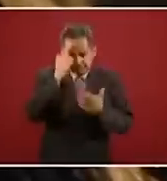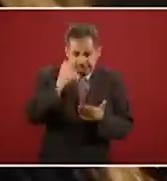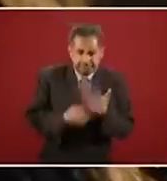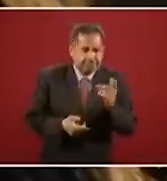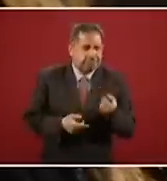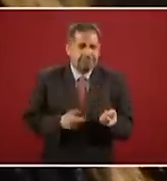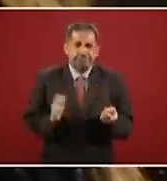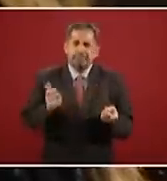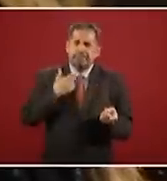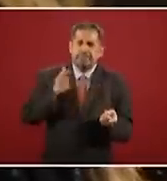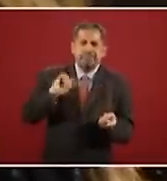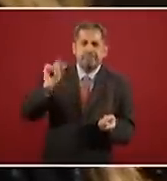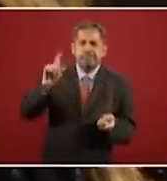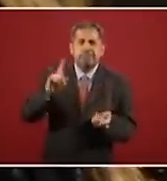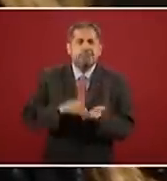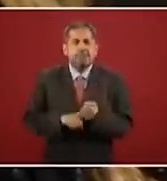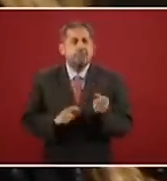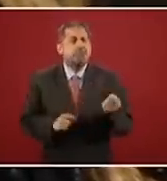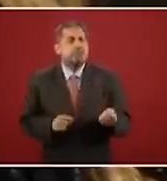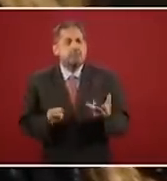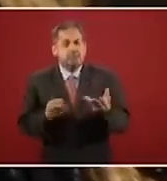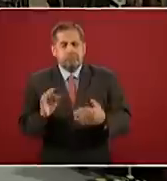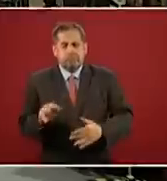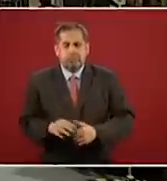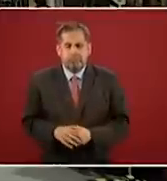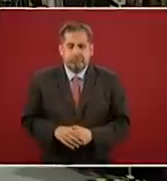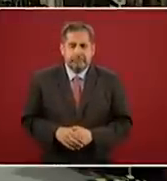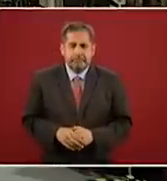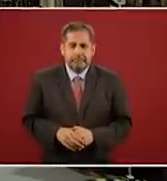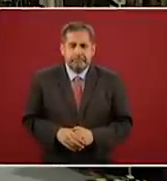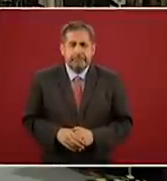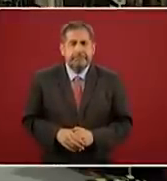exfuncionarios públicos? Si tendrá el dato. Sí, a ver,